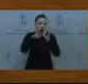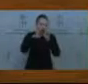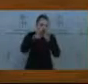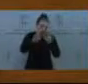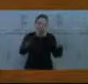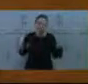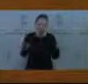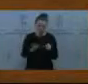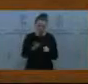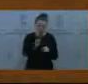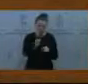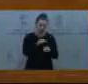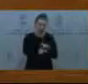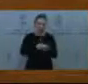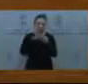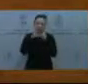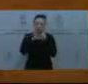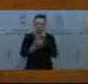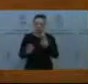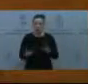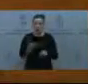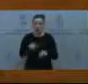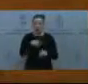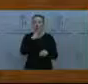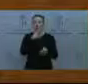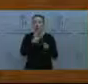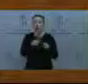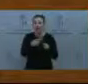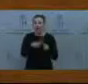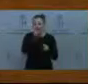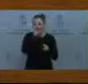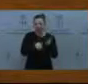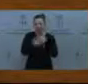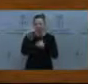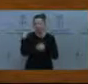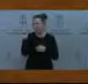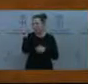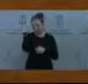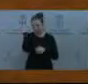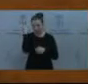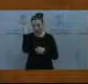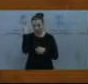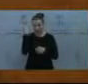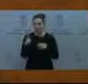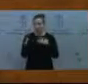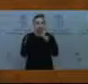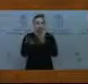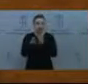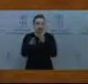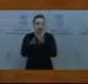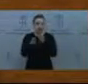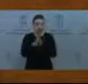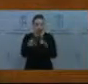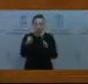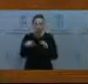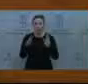las políticas más anticuadas sean las que guían las sesiones del Consejo de Gobierno cada semana, que es